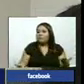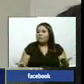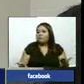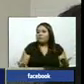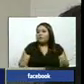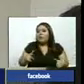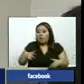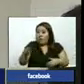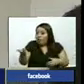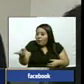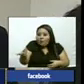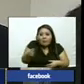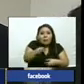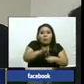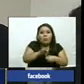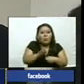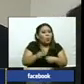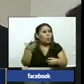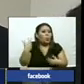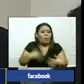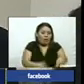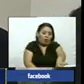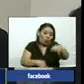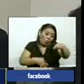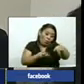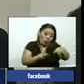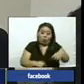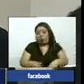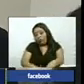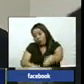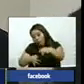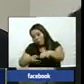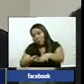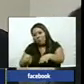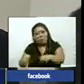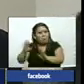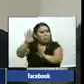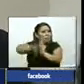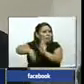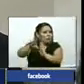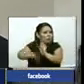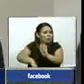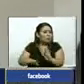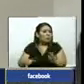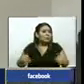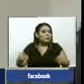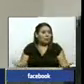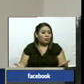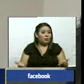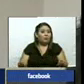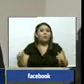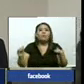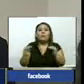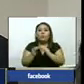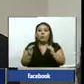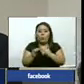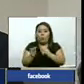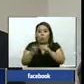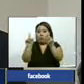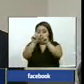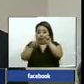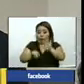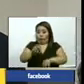Desde el conteo tradicional que hemos tenido, que es el más barato, llamémosle así, hasta el sistema de punta en